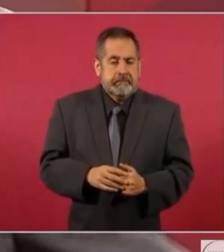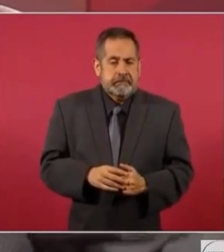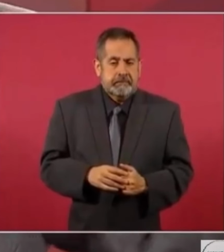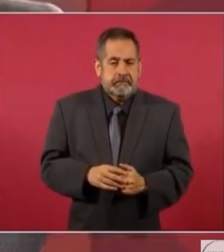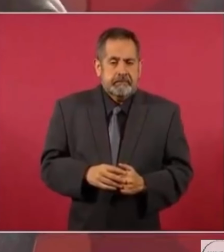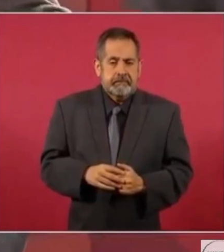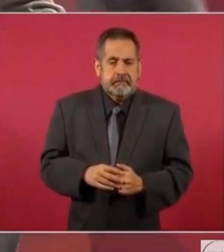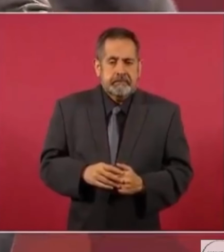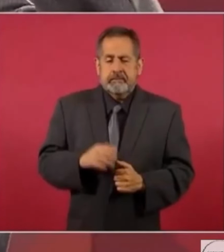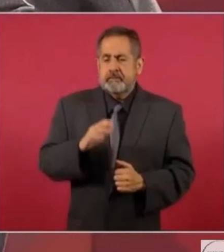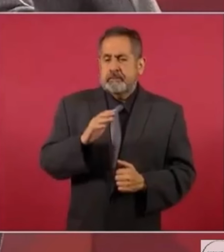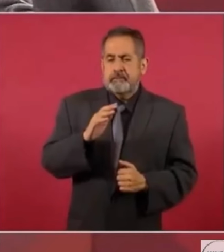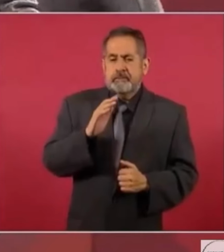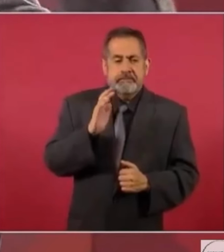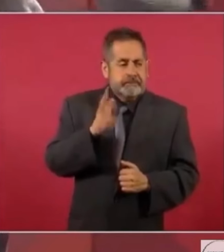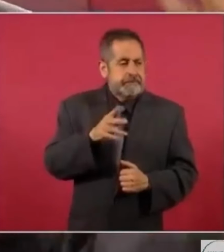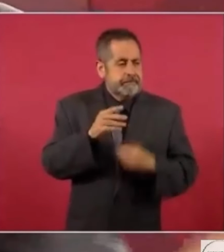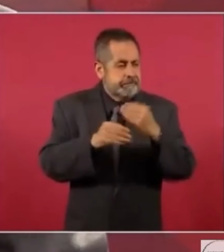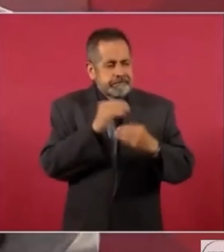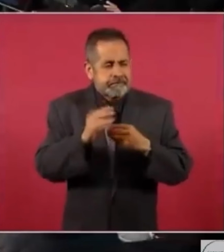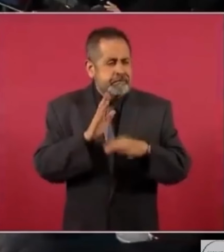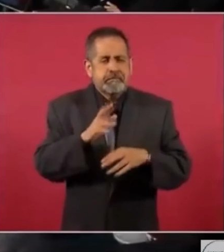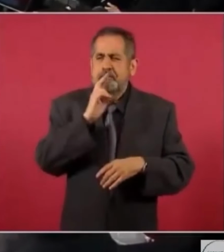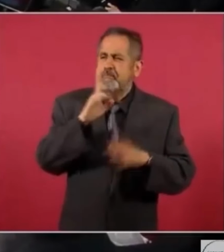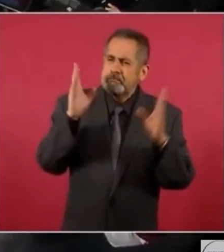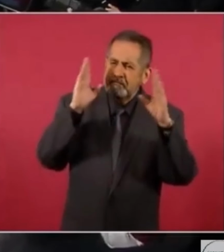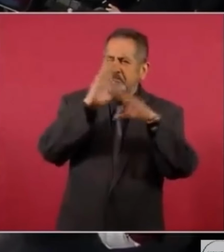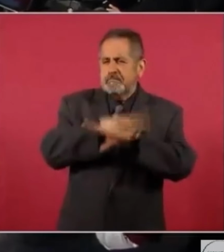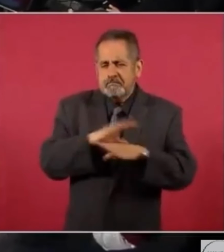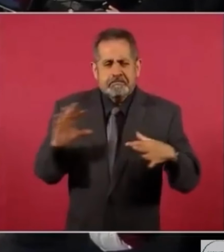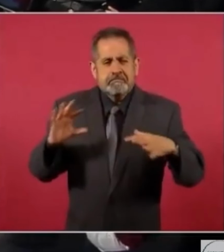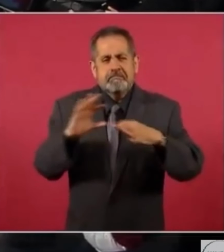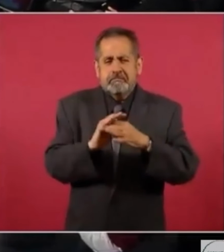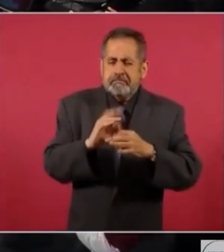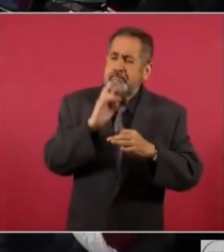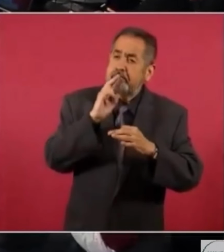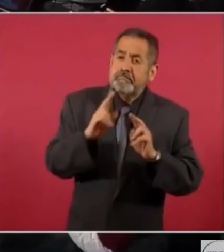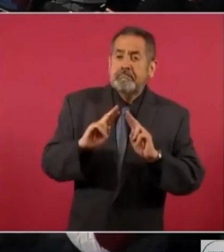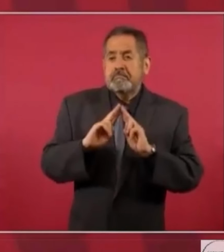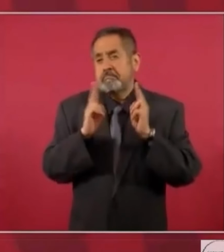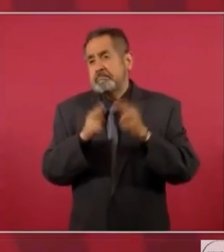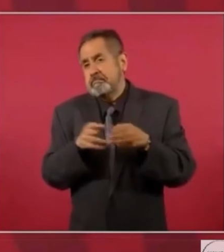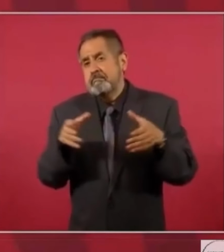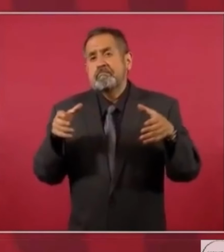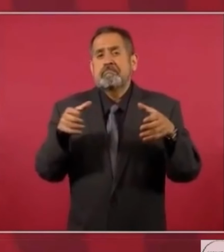vamos a buscar la conciliación, la unidad,